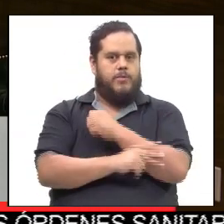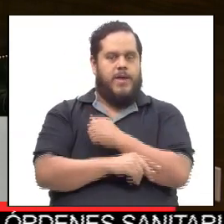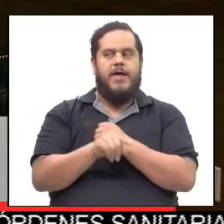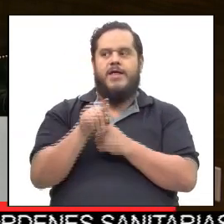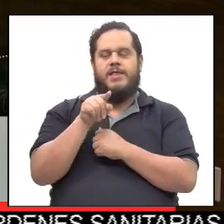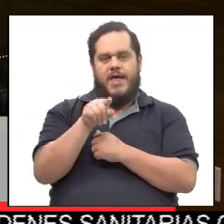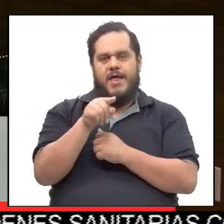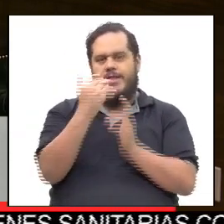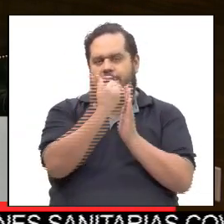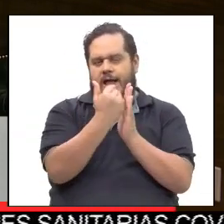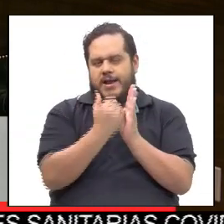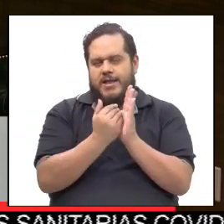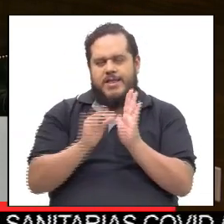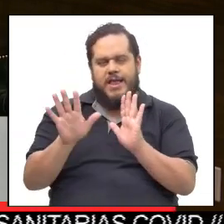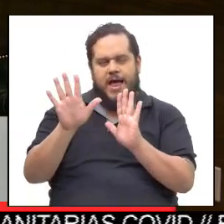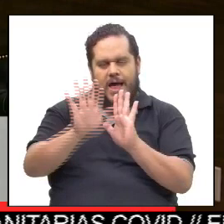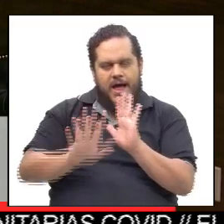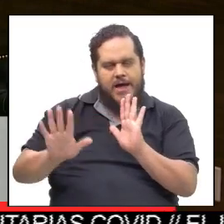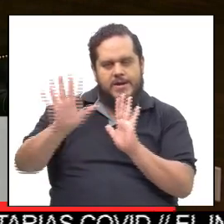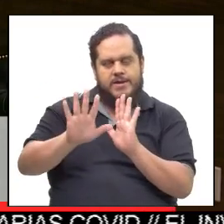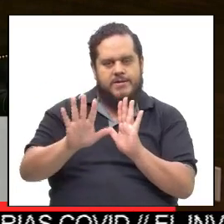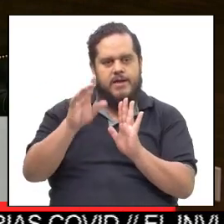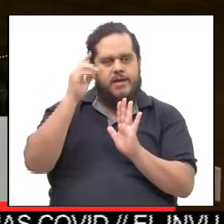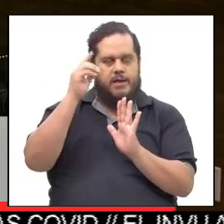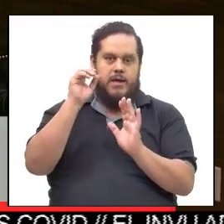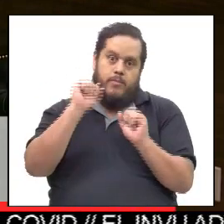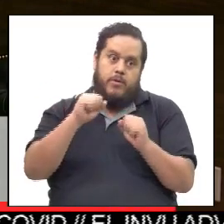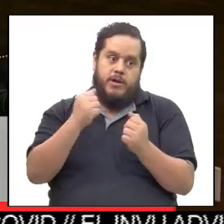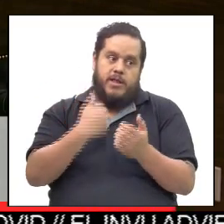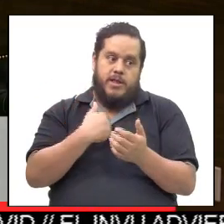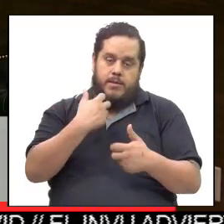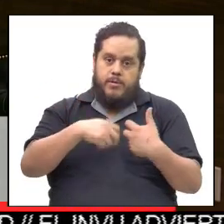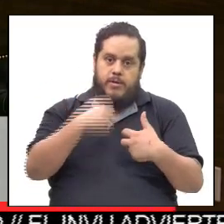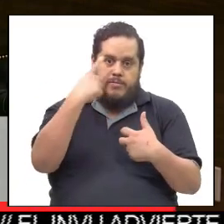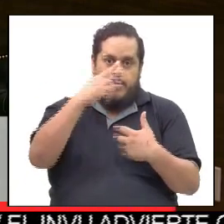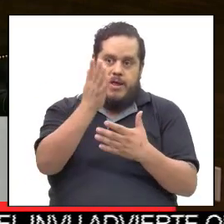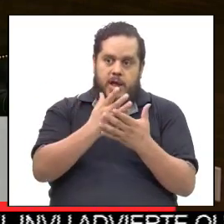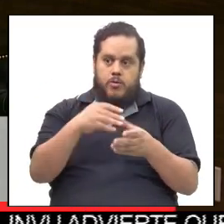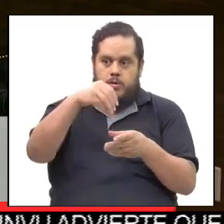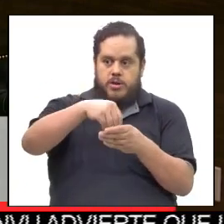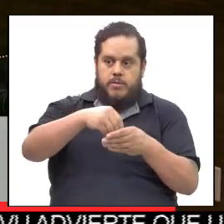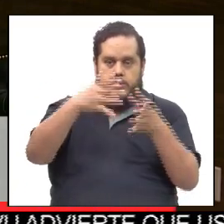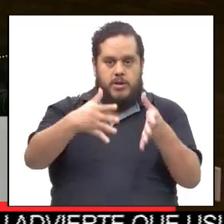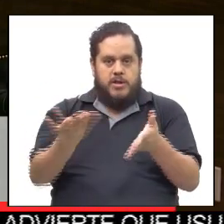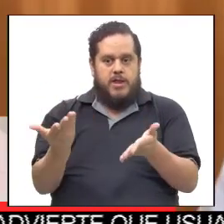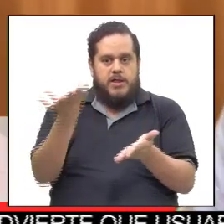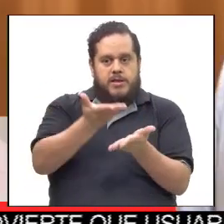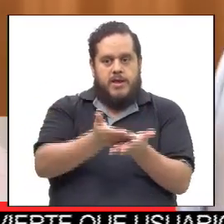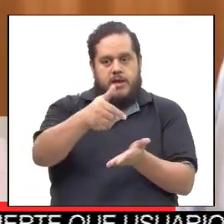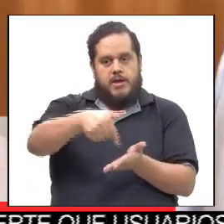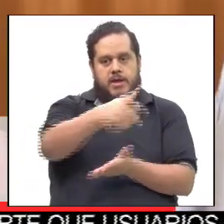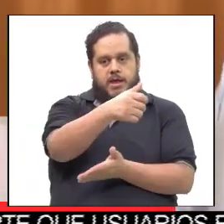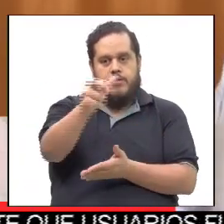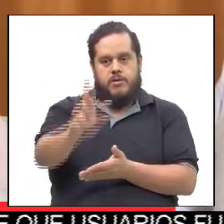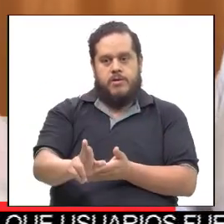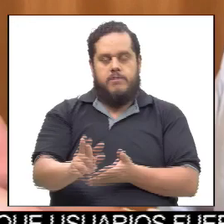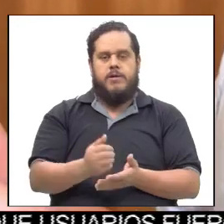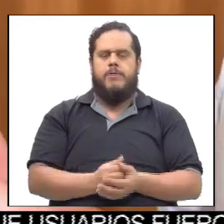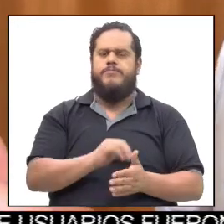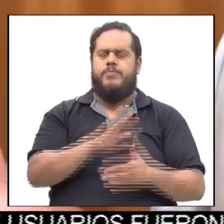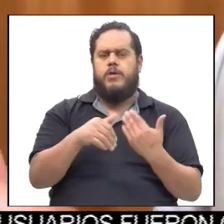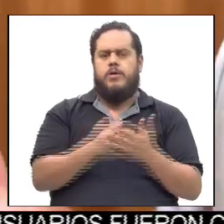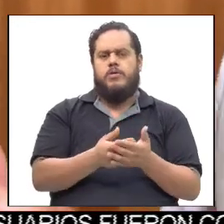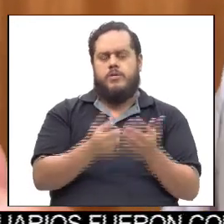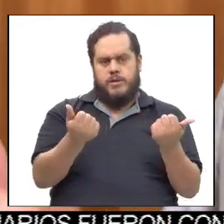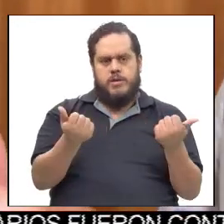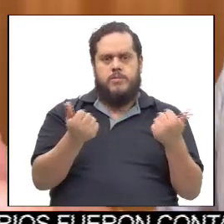ser perjudicial para que futuros inversionistas lleguen a Costa Rica. Todos estamos de acuerdo en que hay que salir